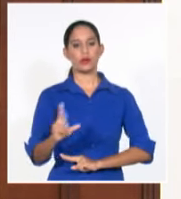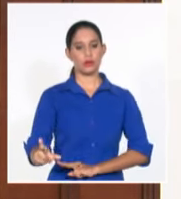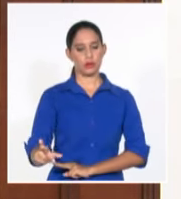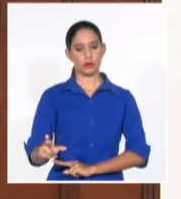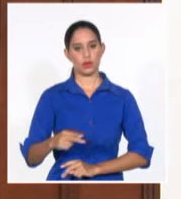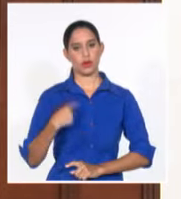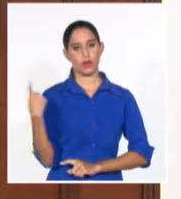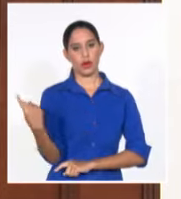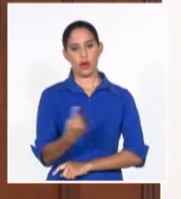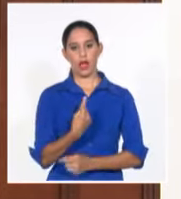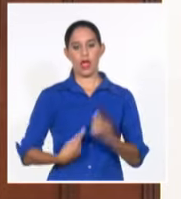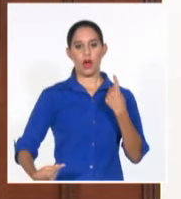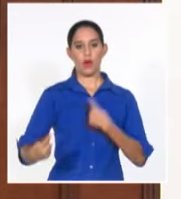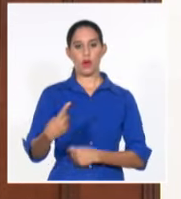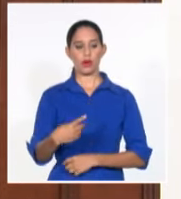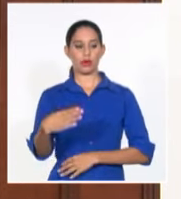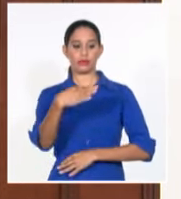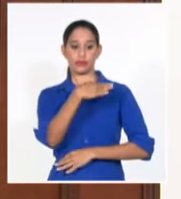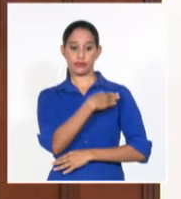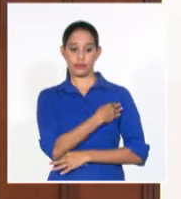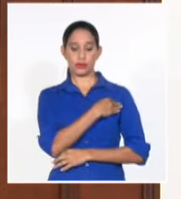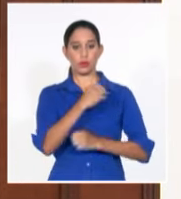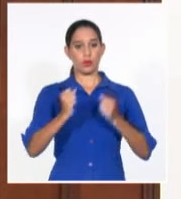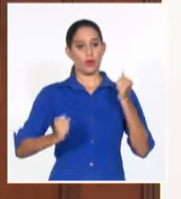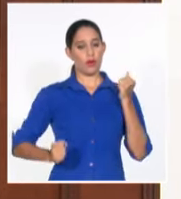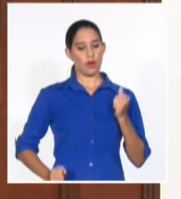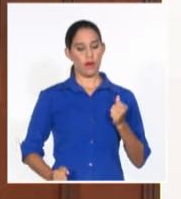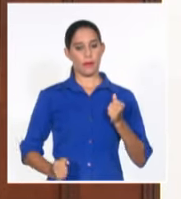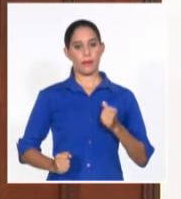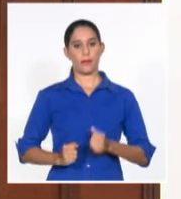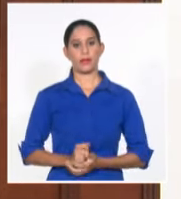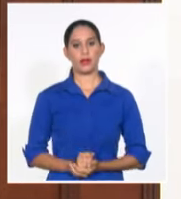las Fuerzas Armadas Revolucionarias, el general de ejército